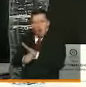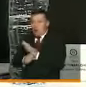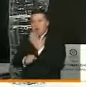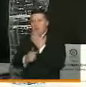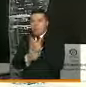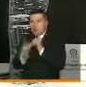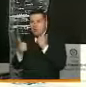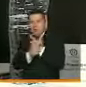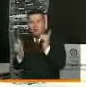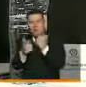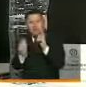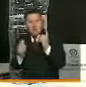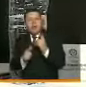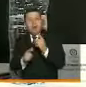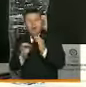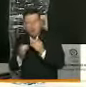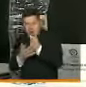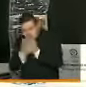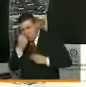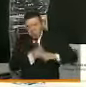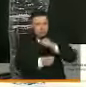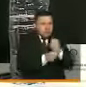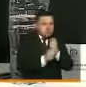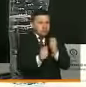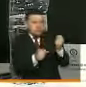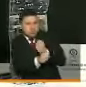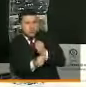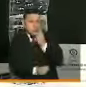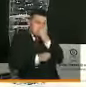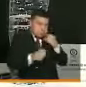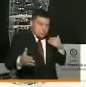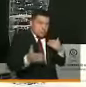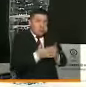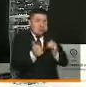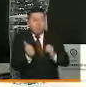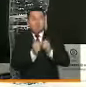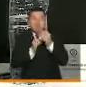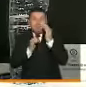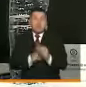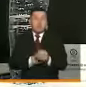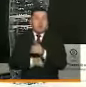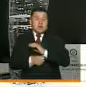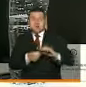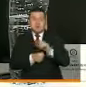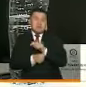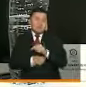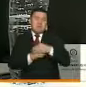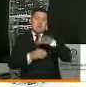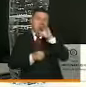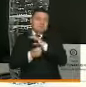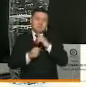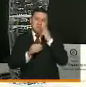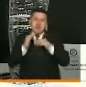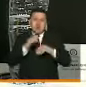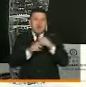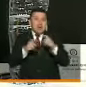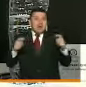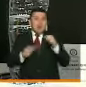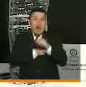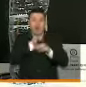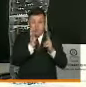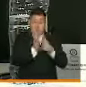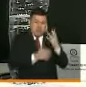en una reactivación económica efectiva este año pasamos como una de las ciudades o la ciudad con menor desempleo en el